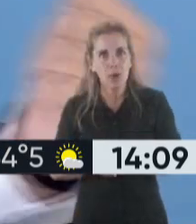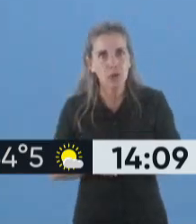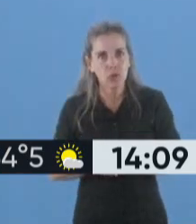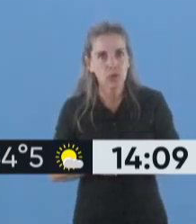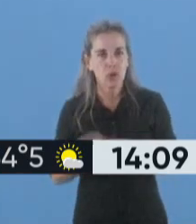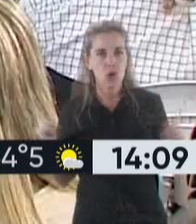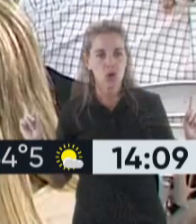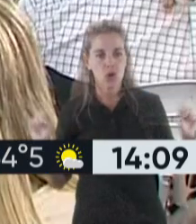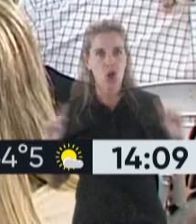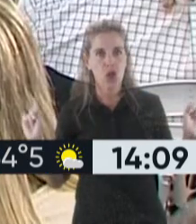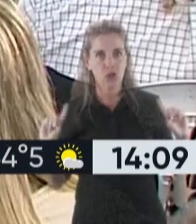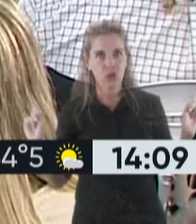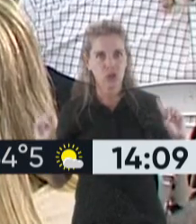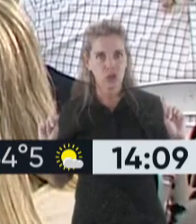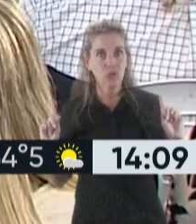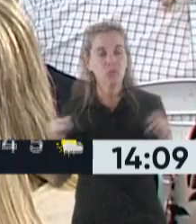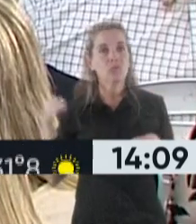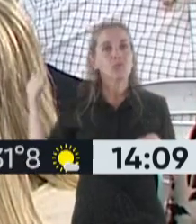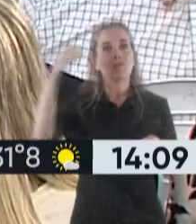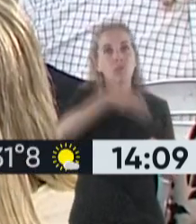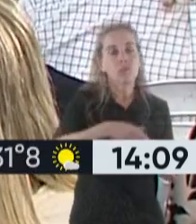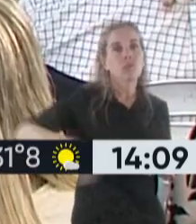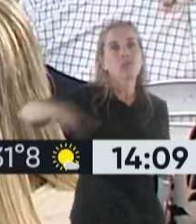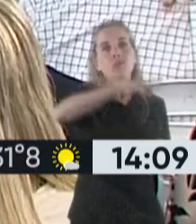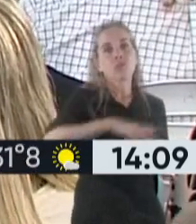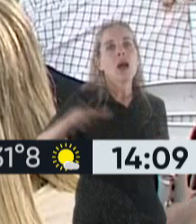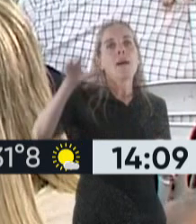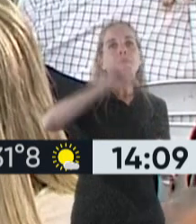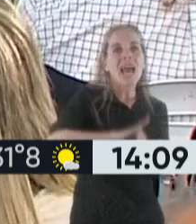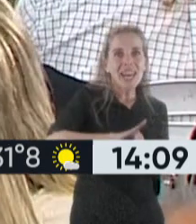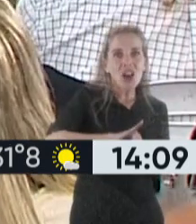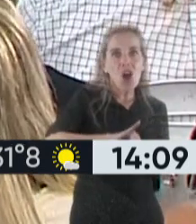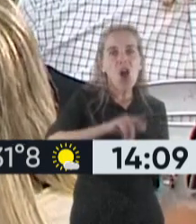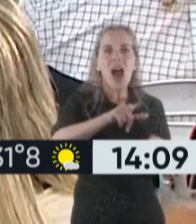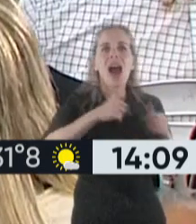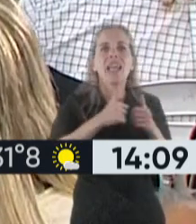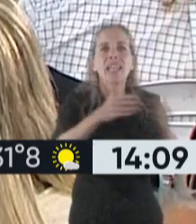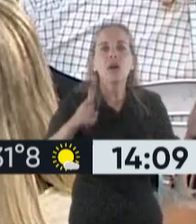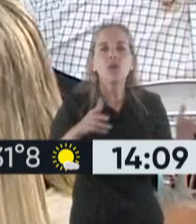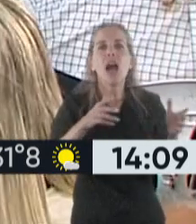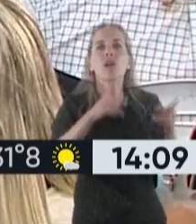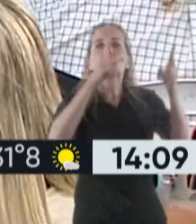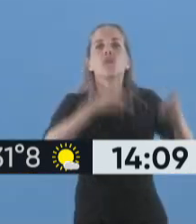Ellos dos fueron a Merlo a poner en marcha una universidad en San Luis.